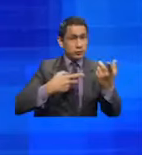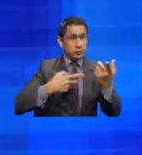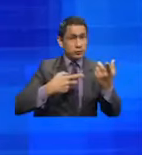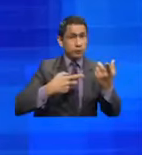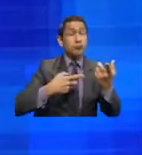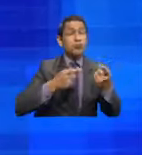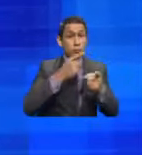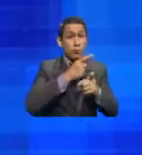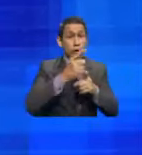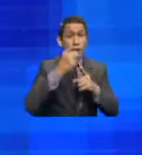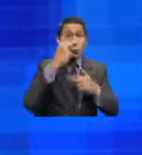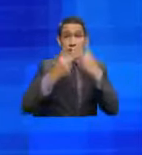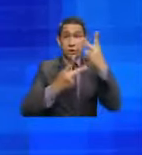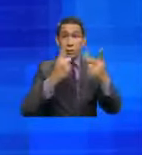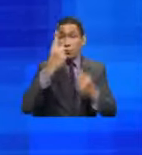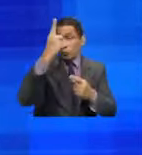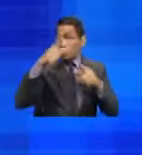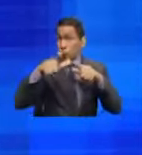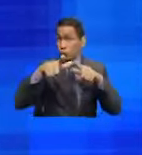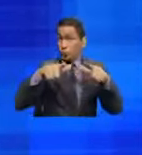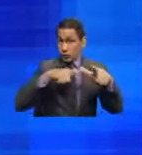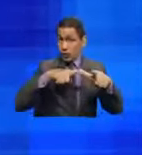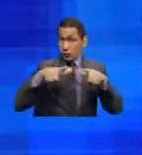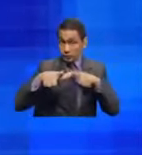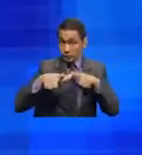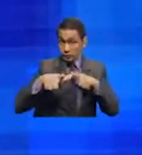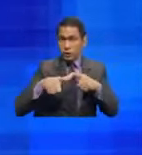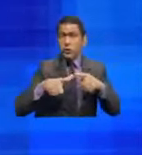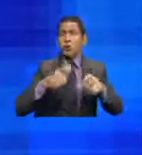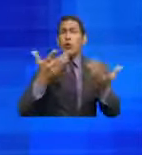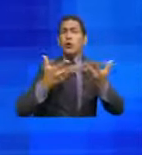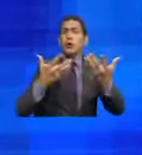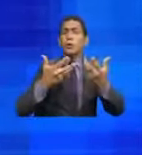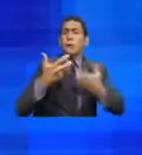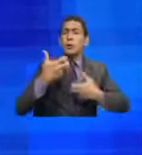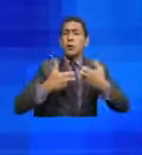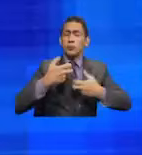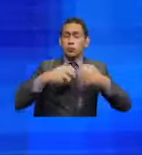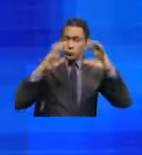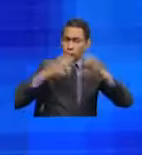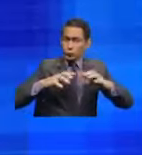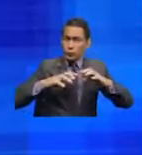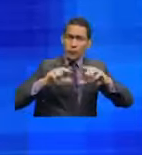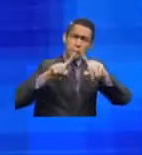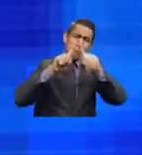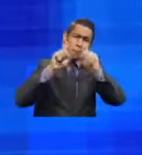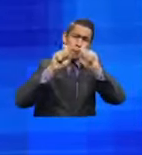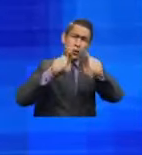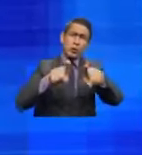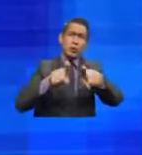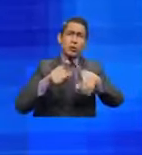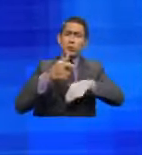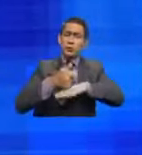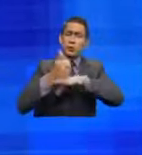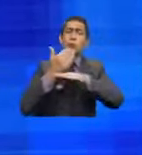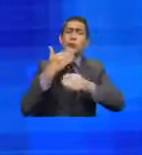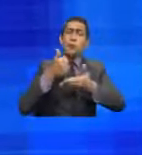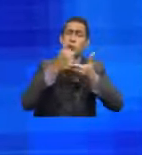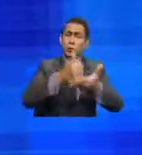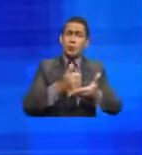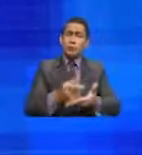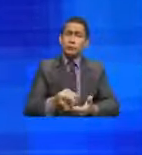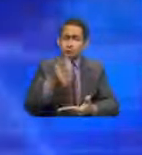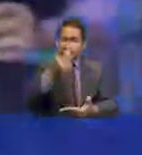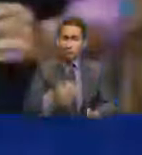precisamente en uno de los puntos con un informe sobre las novedades y le vamos a preguntar también qué asistencia tienen de las autoridades.